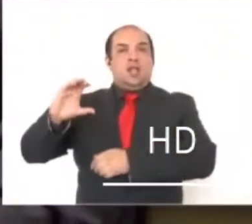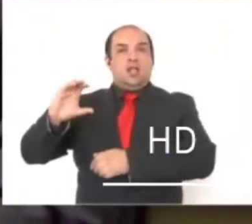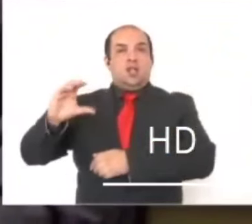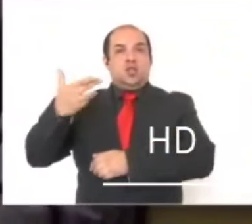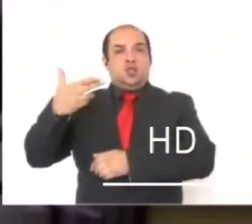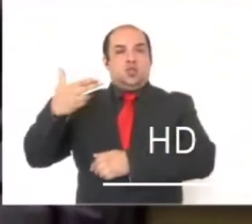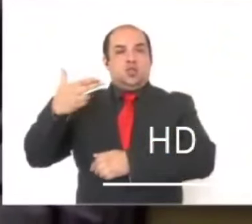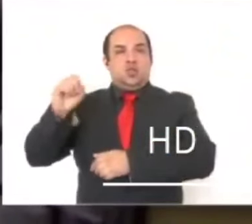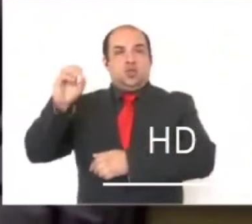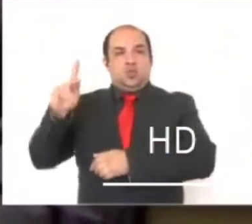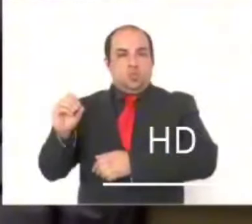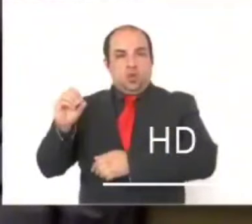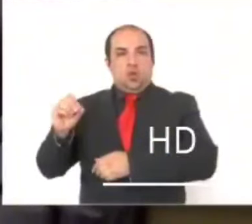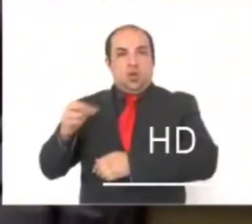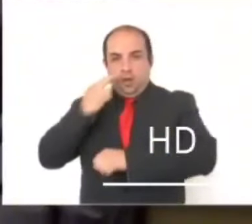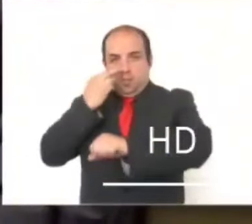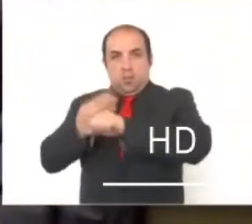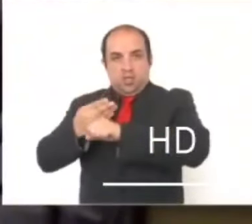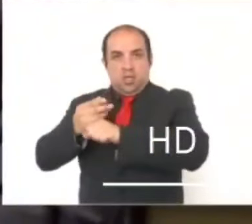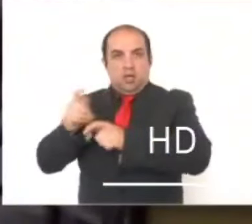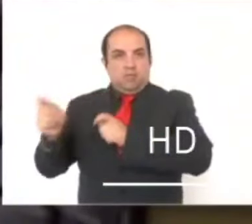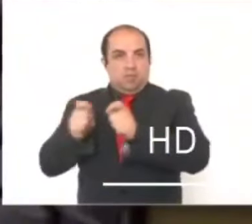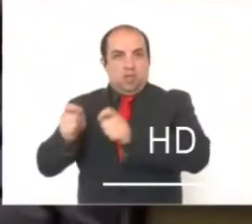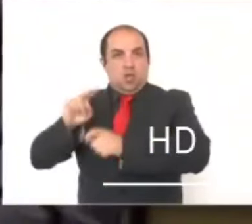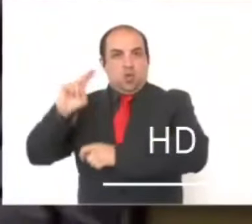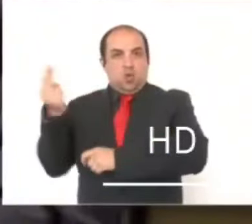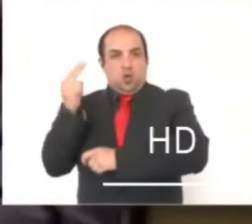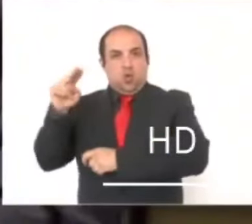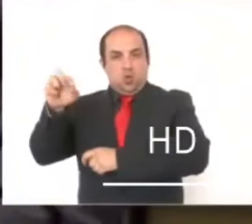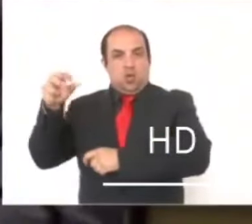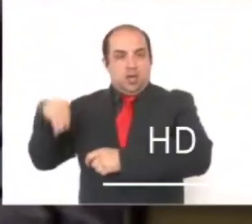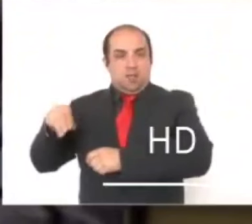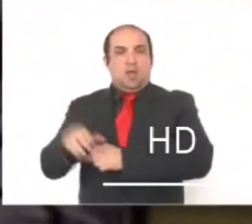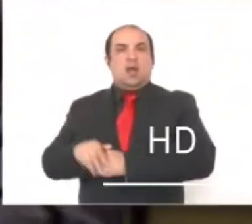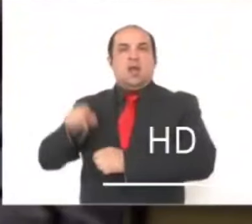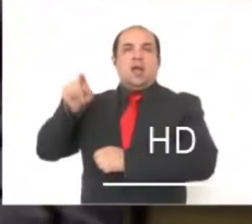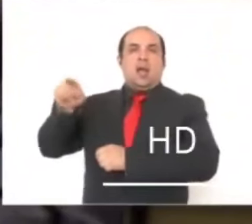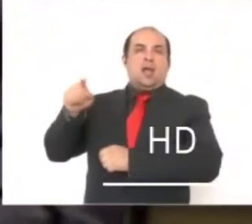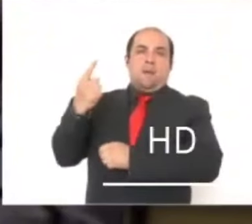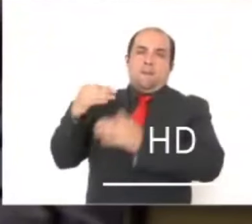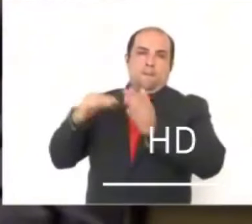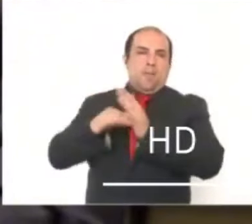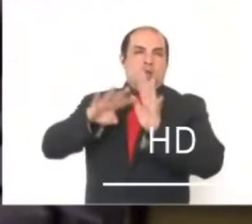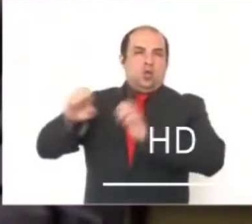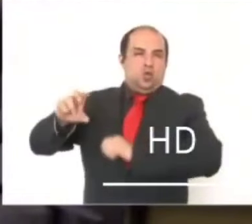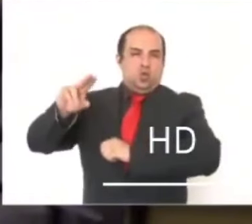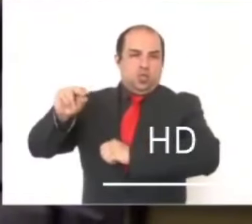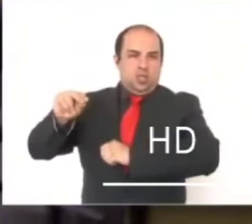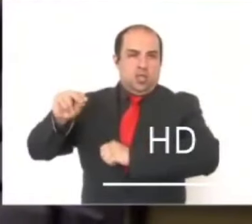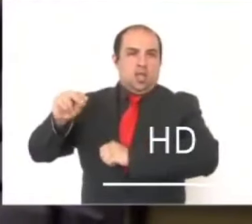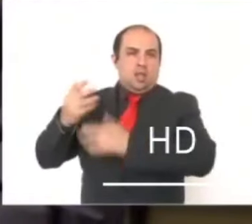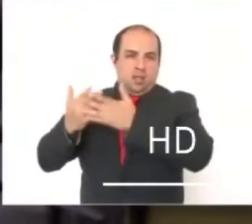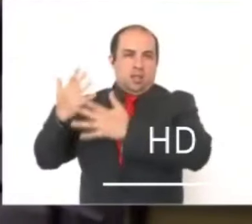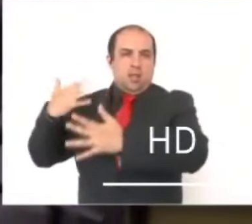UNAM, institución alrededor de la cual, por allá por 1980,